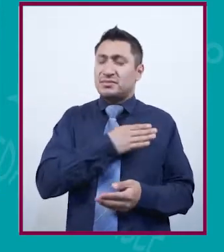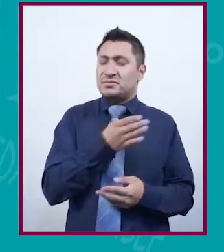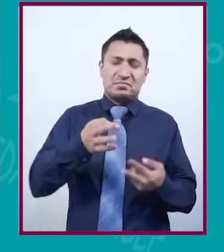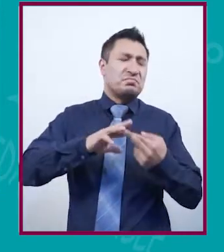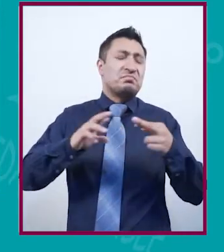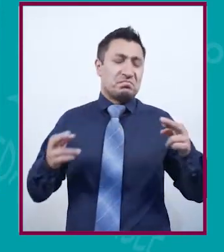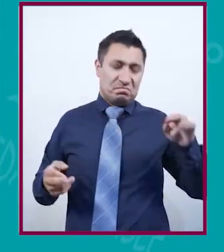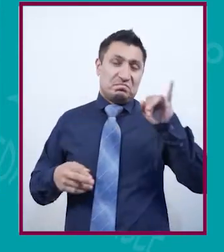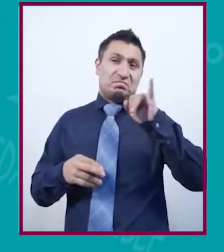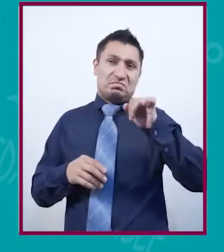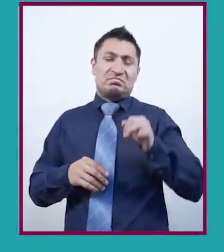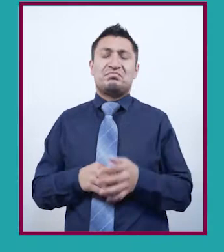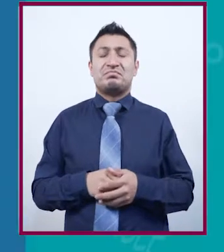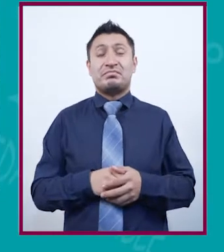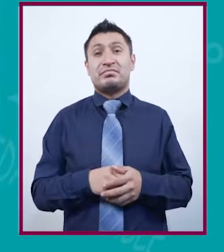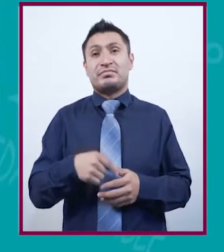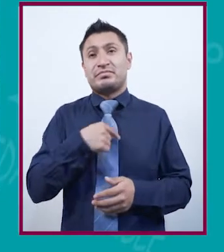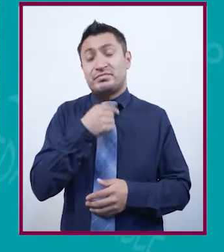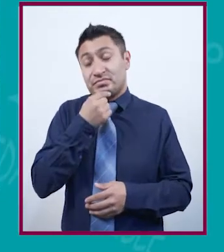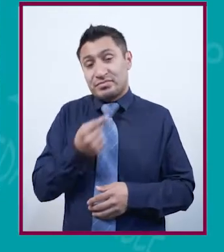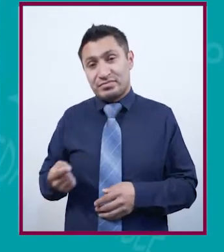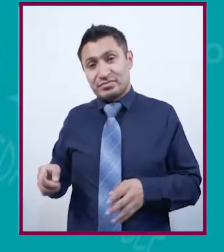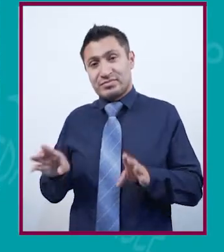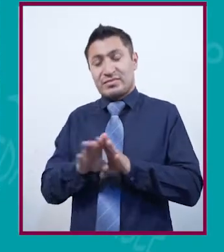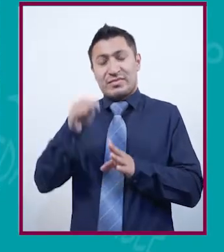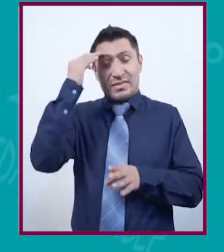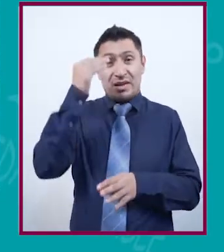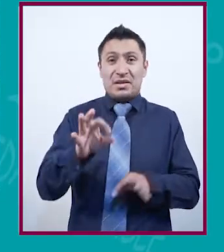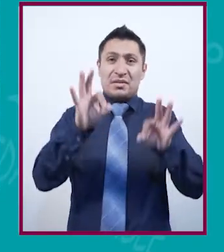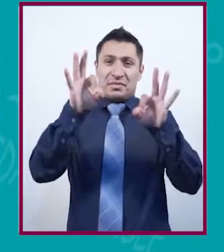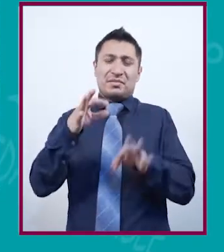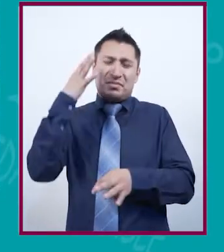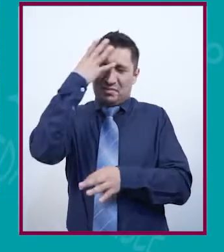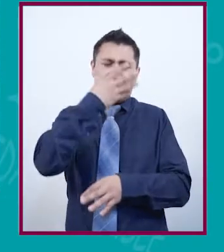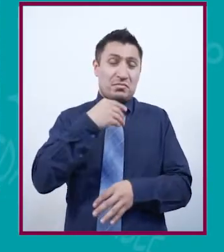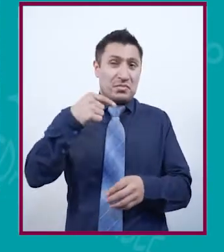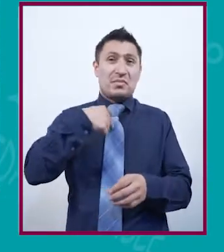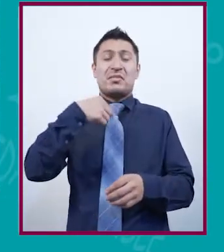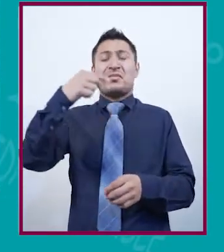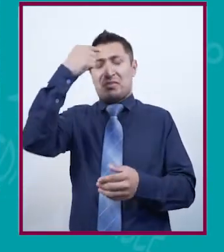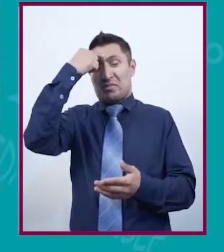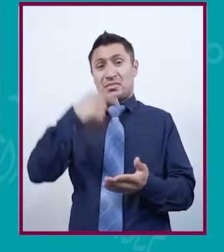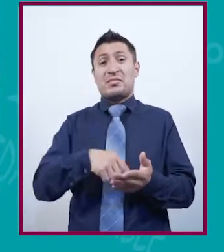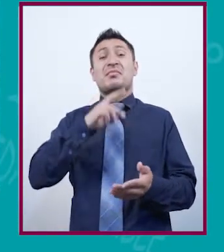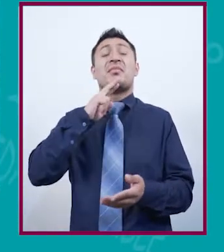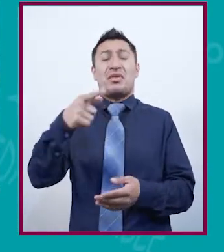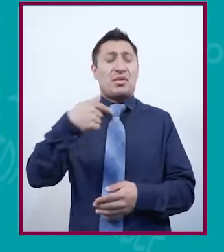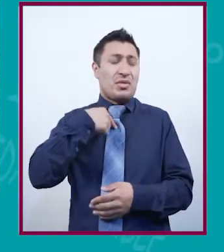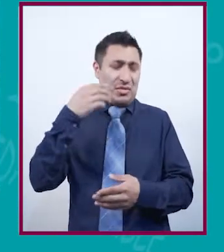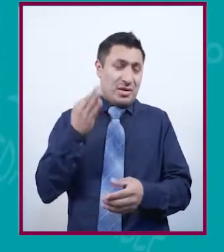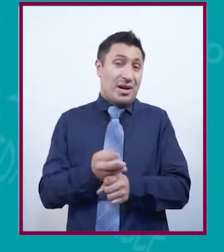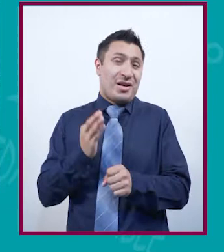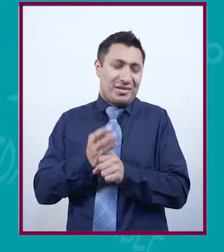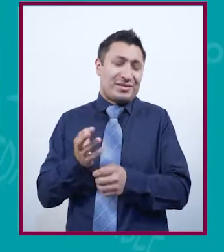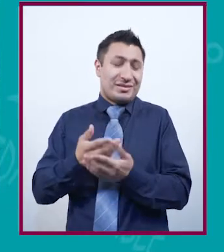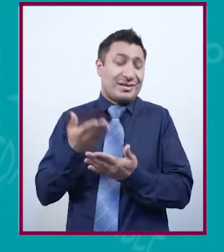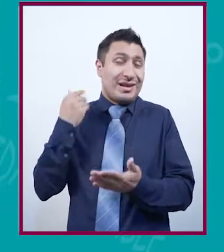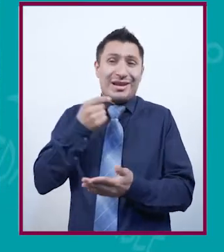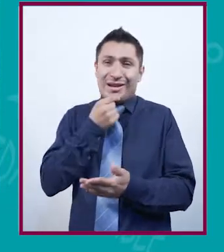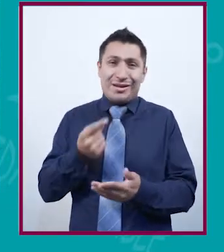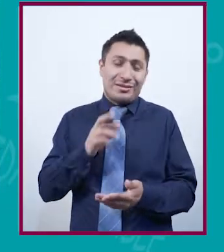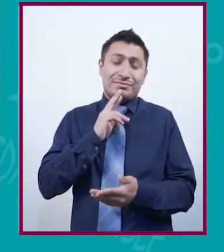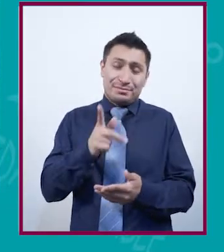nuestra relación. Mi infancia fue una etapa muy bonita, de hecho fue la mejor que he tenido hasta el